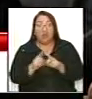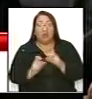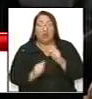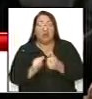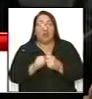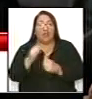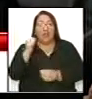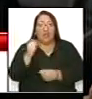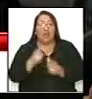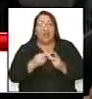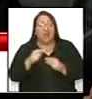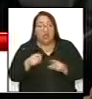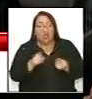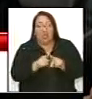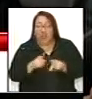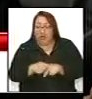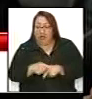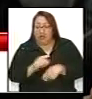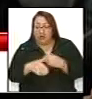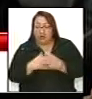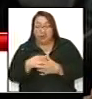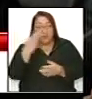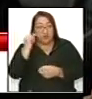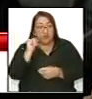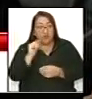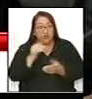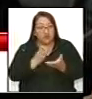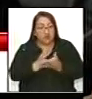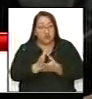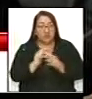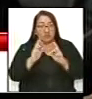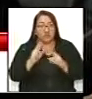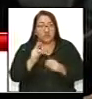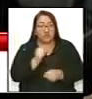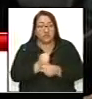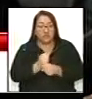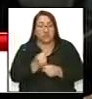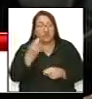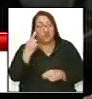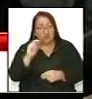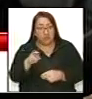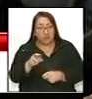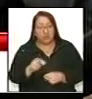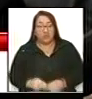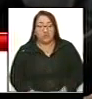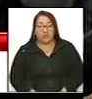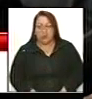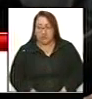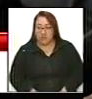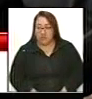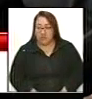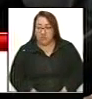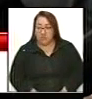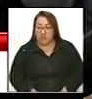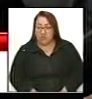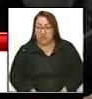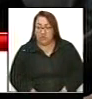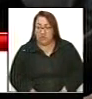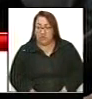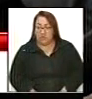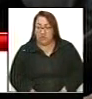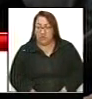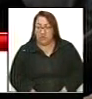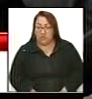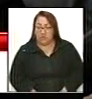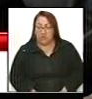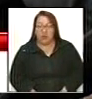Teniendo en cuenta eso, también el autor sigue la suerte de su obra y por eso es que el autor está interesado en integrarse a